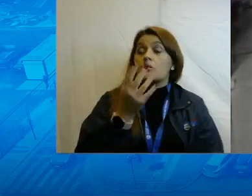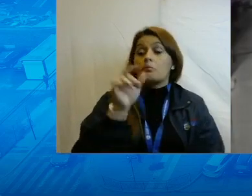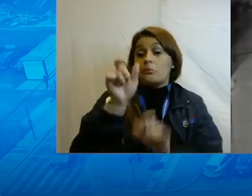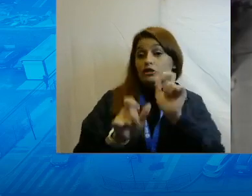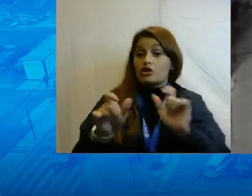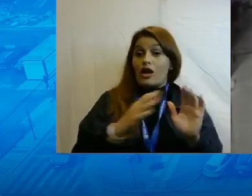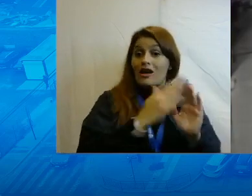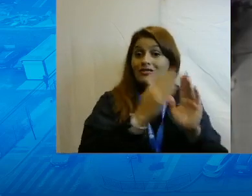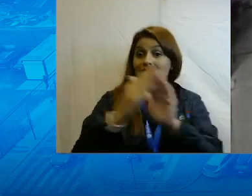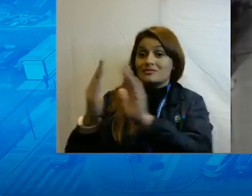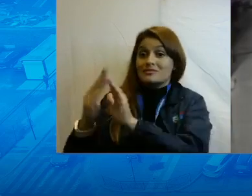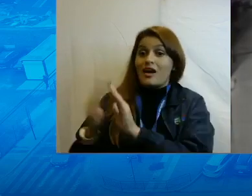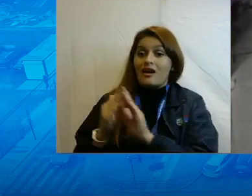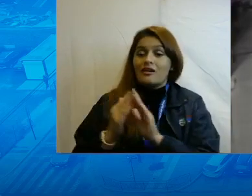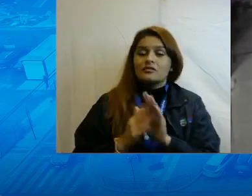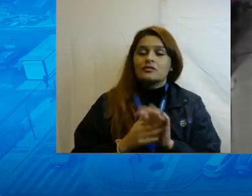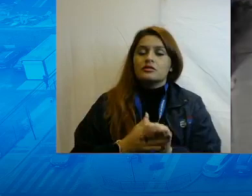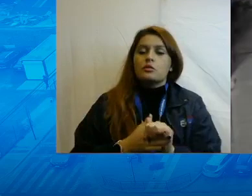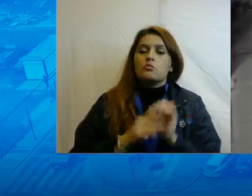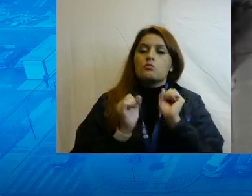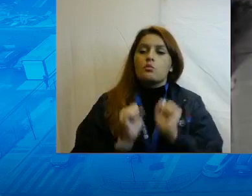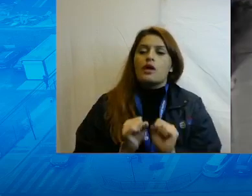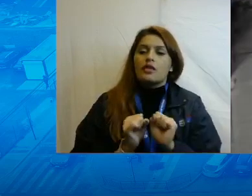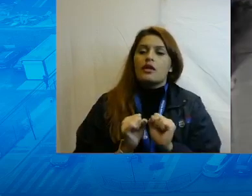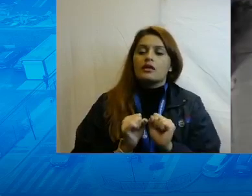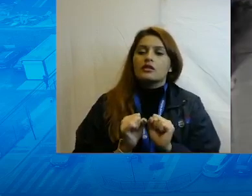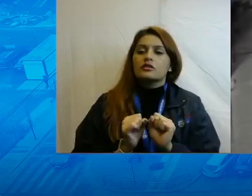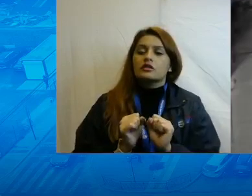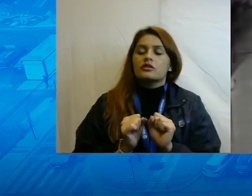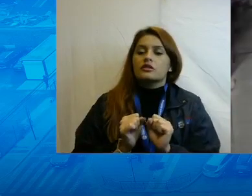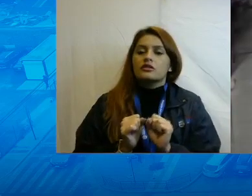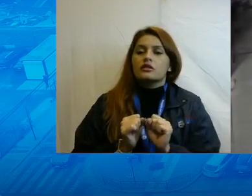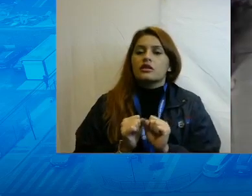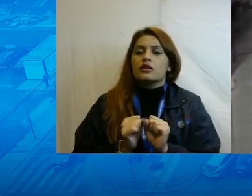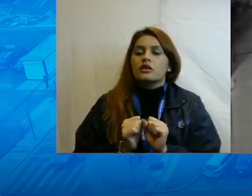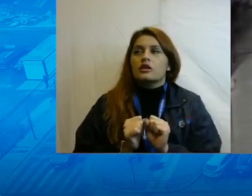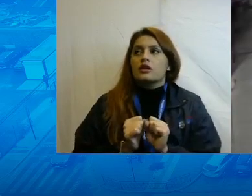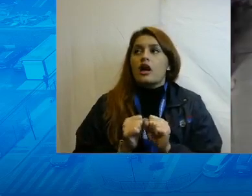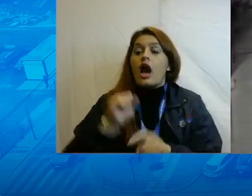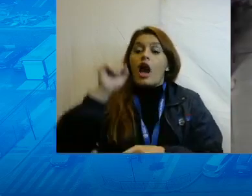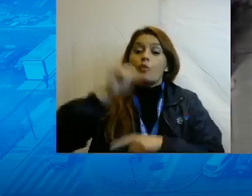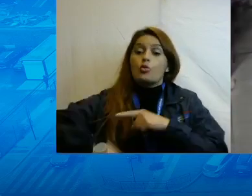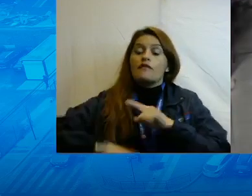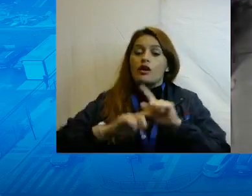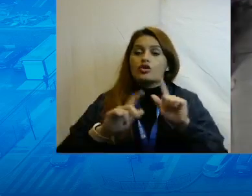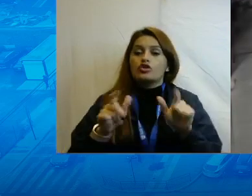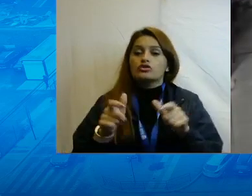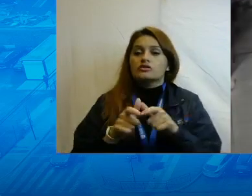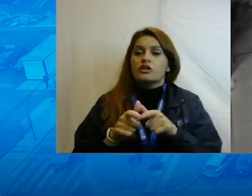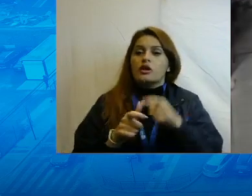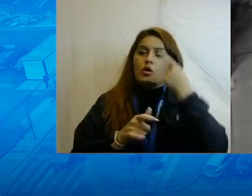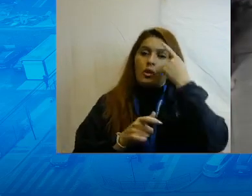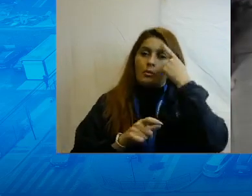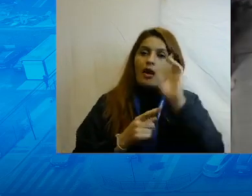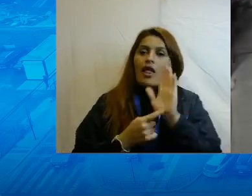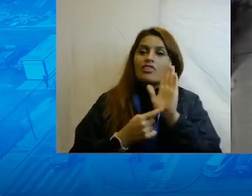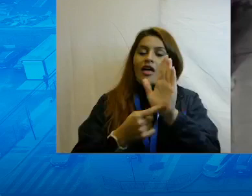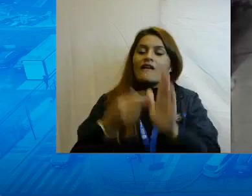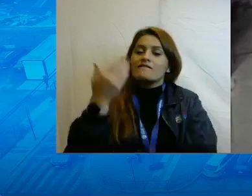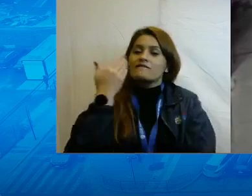14.314 unidades habitacionales estamos disponibles en el evento de que lo apruebe el Consejo a dar este